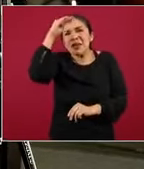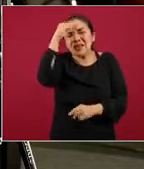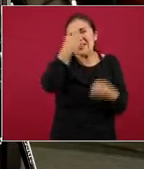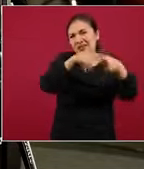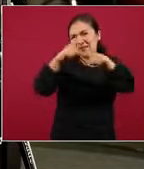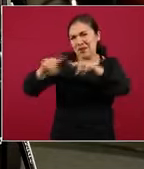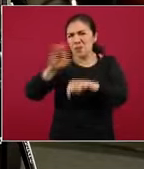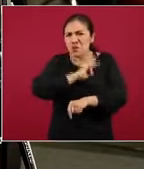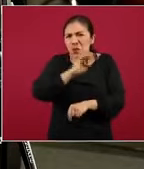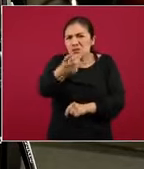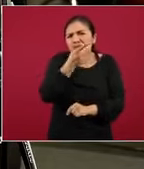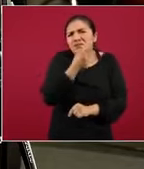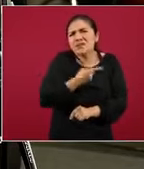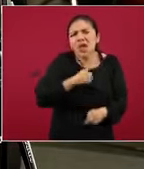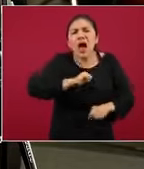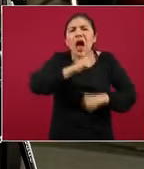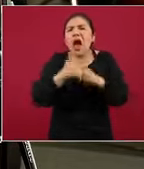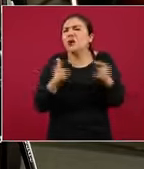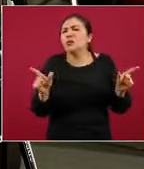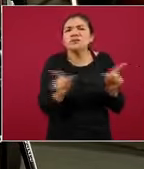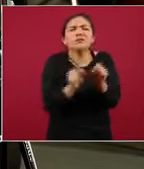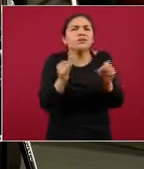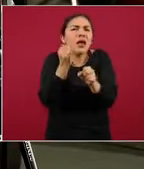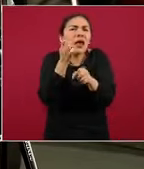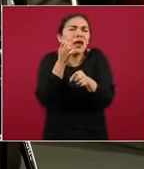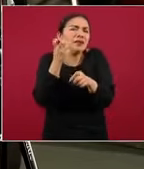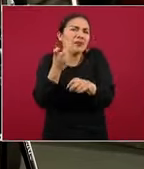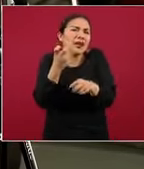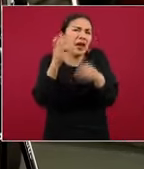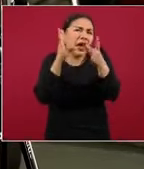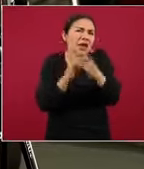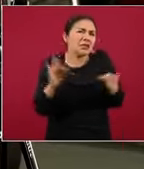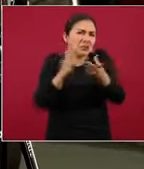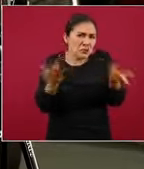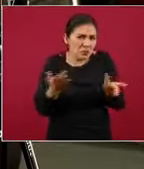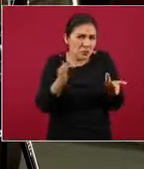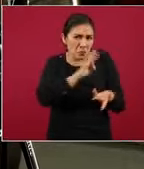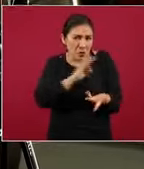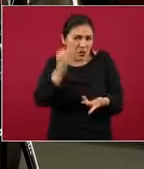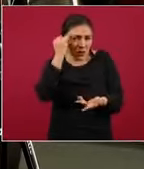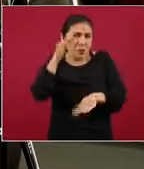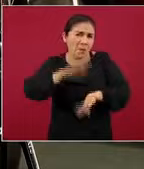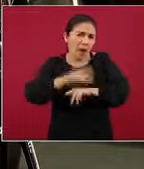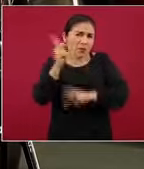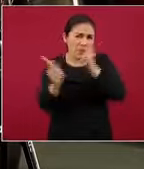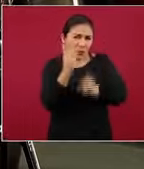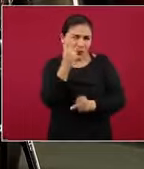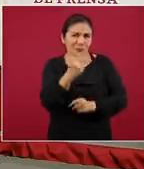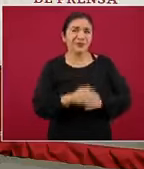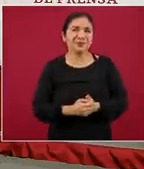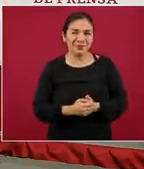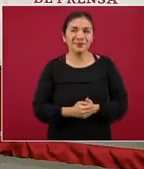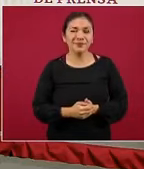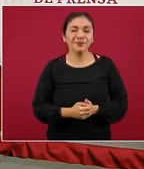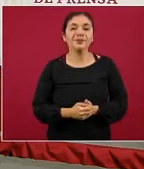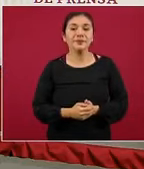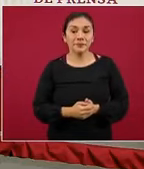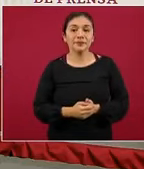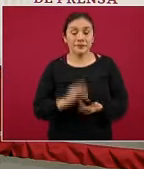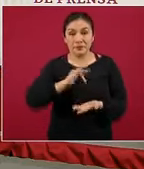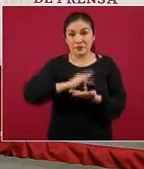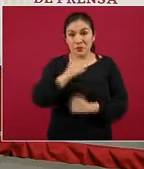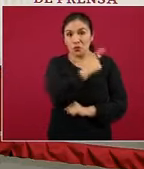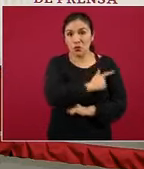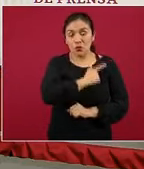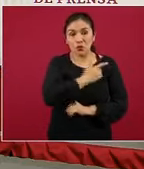apoyarnos con una breve explicación al respecto, y si no da tiempo tengo otras 2 preguntas. Con mucho gusto. El doctor José Luis